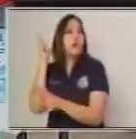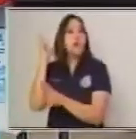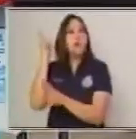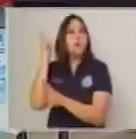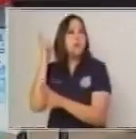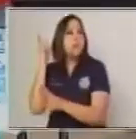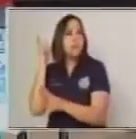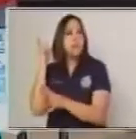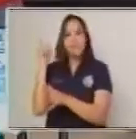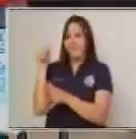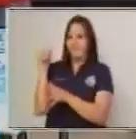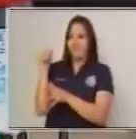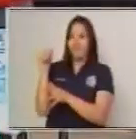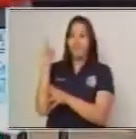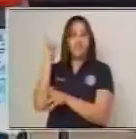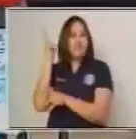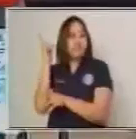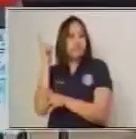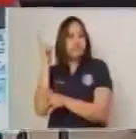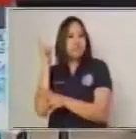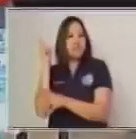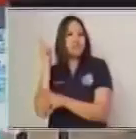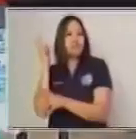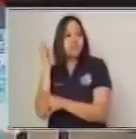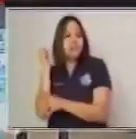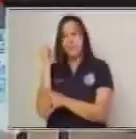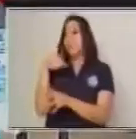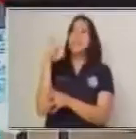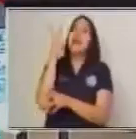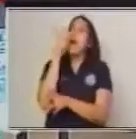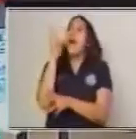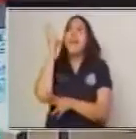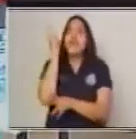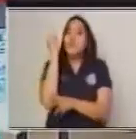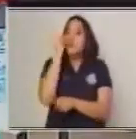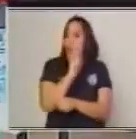las piedritas que tiene este chinchín no son muchas.